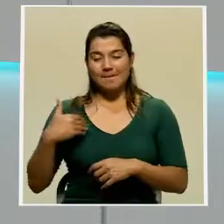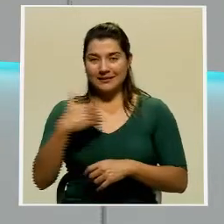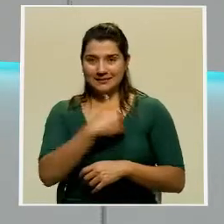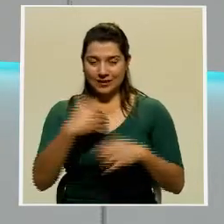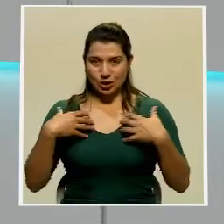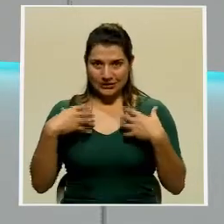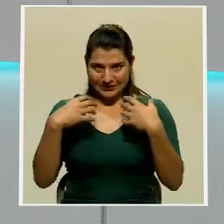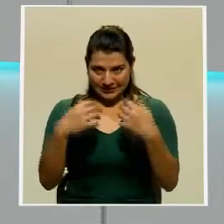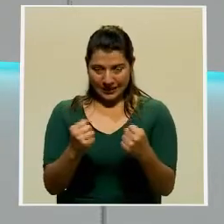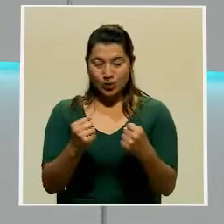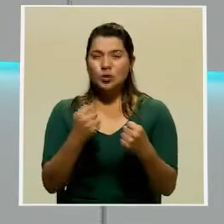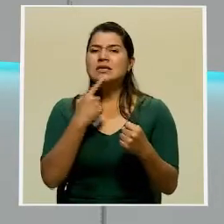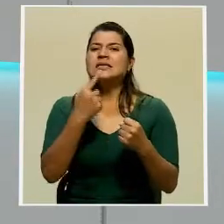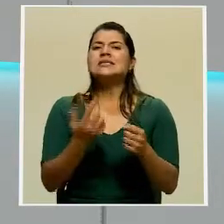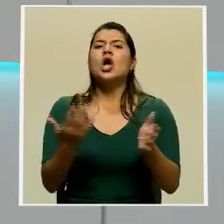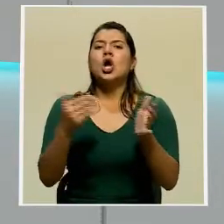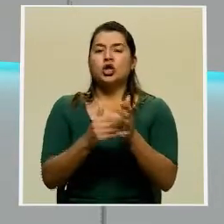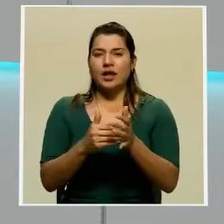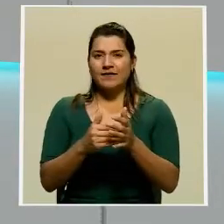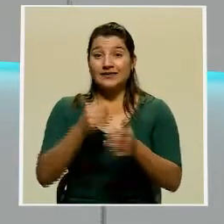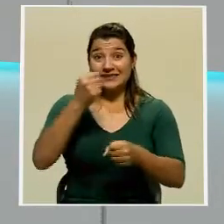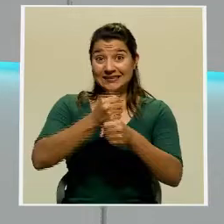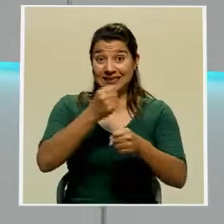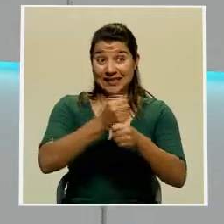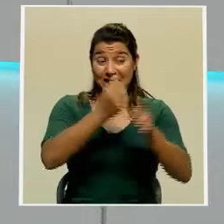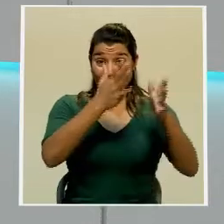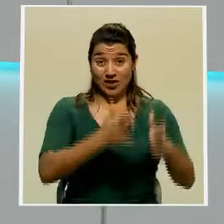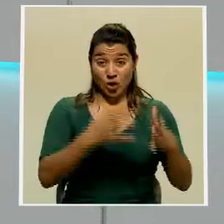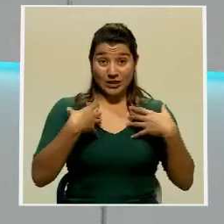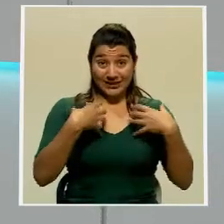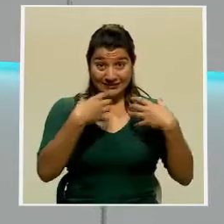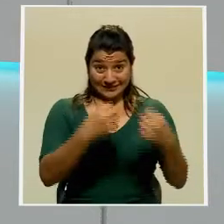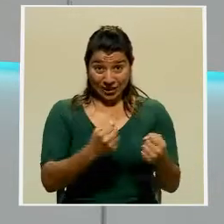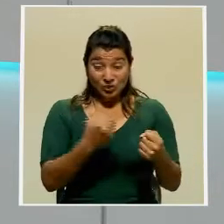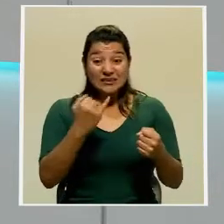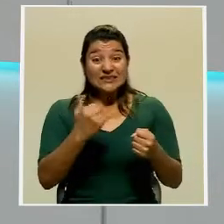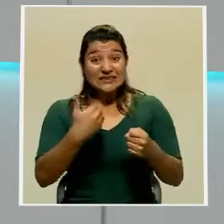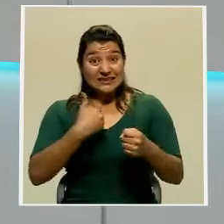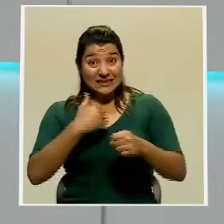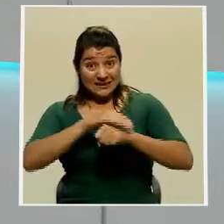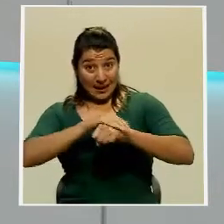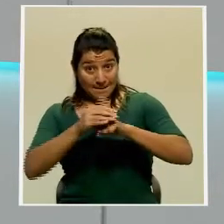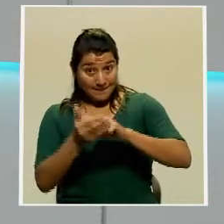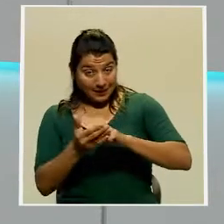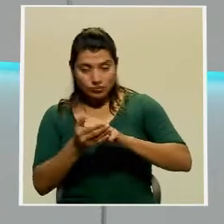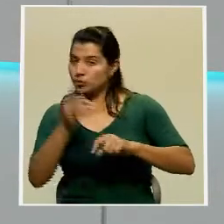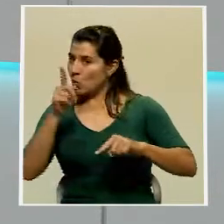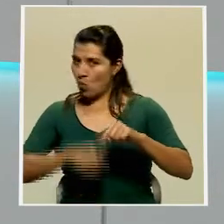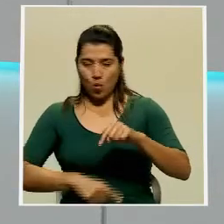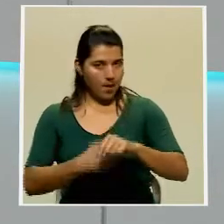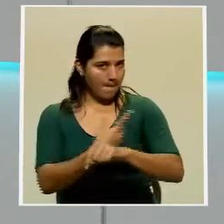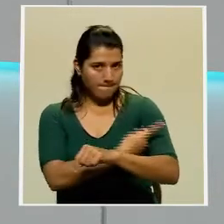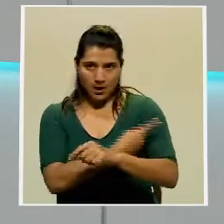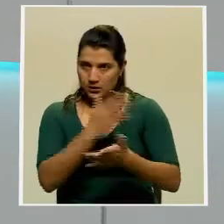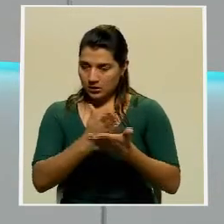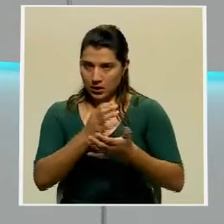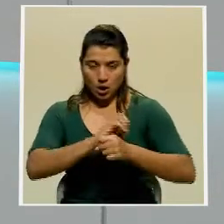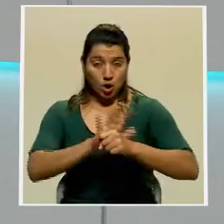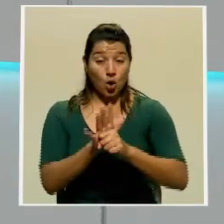de Salud reafirma que las funcionarias de salud embarazadas no podrán vacunarse contra